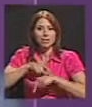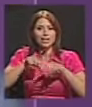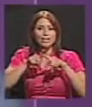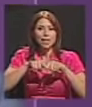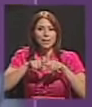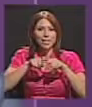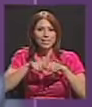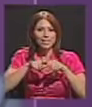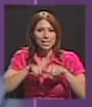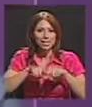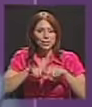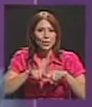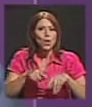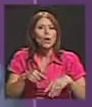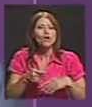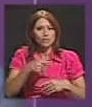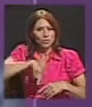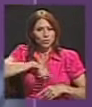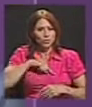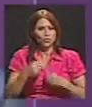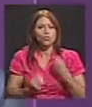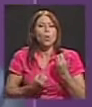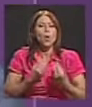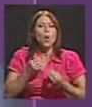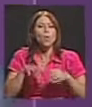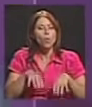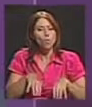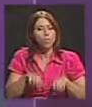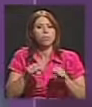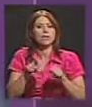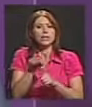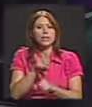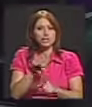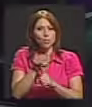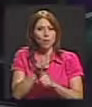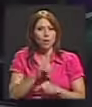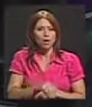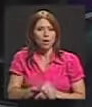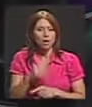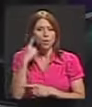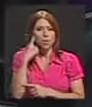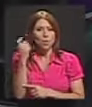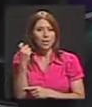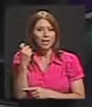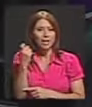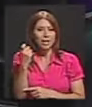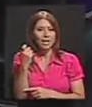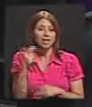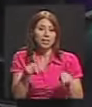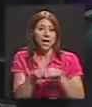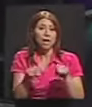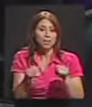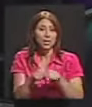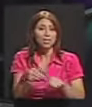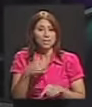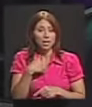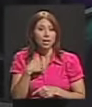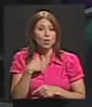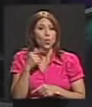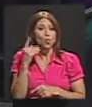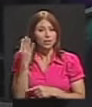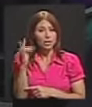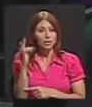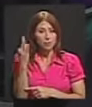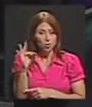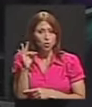de cómo es que nosotros tomamos esta situación porque tengo también el testimonio de